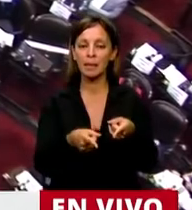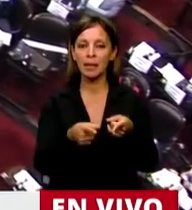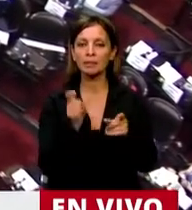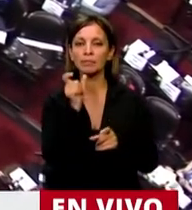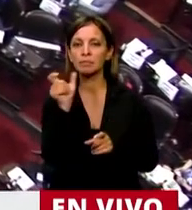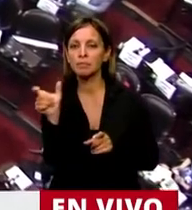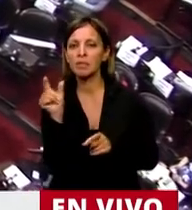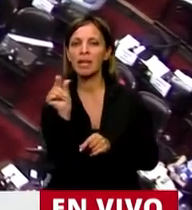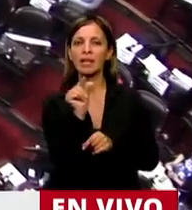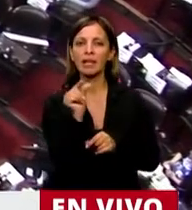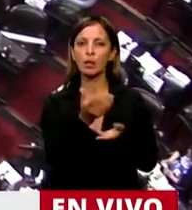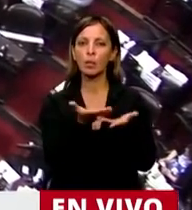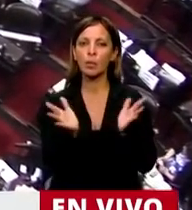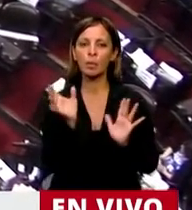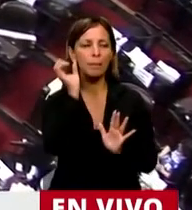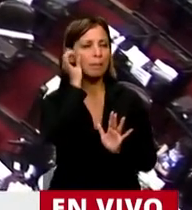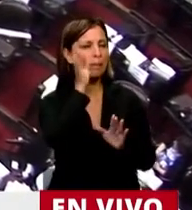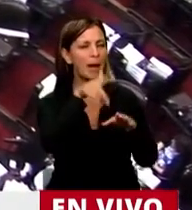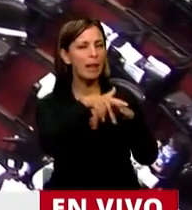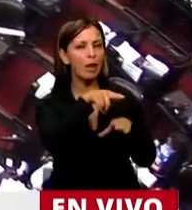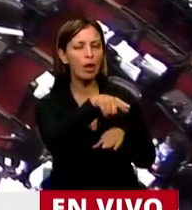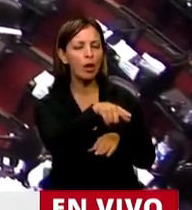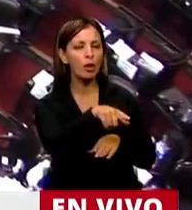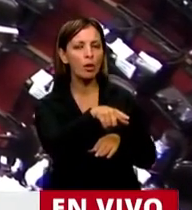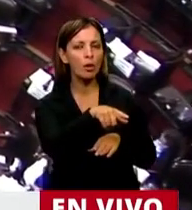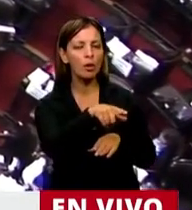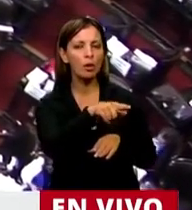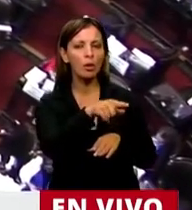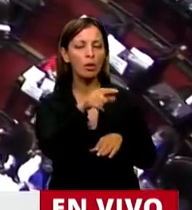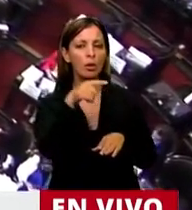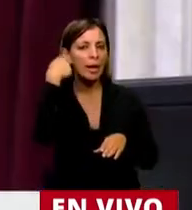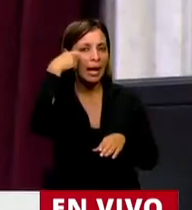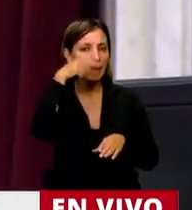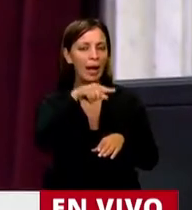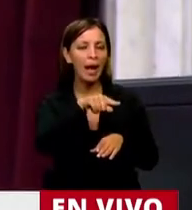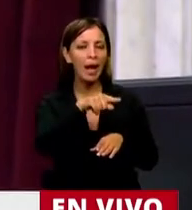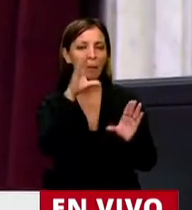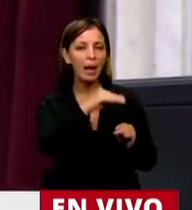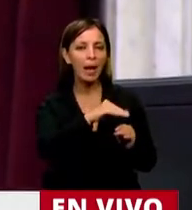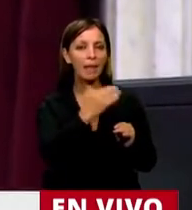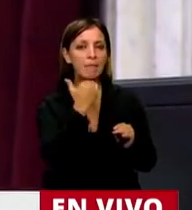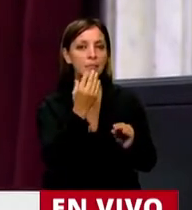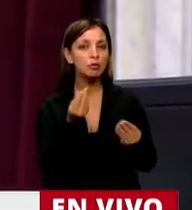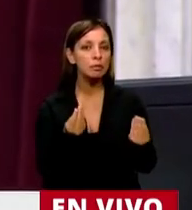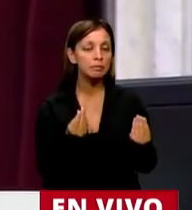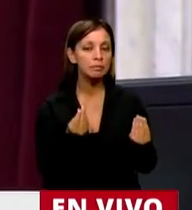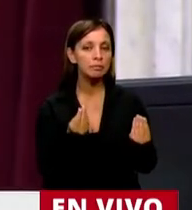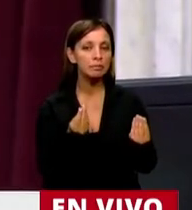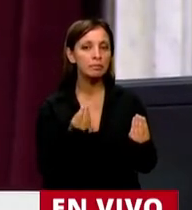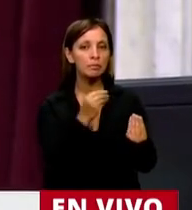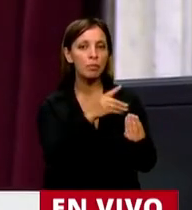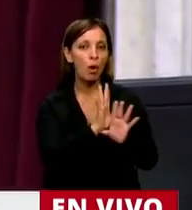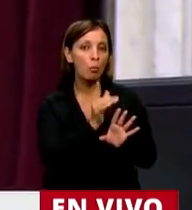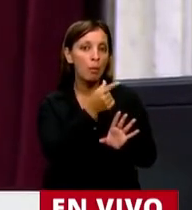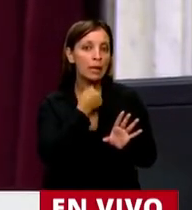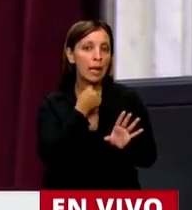público. Diputado Pastori, si me disculpa, sí. Tiene la cámara apagada. No sé si es una cuestión de